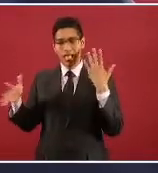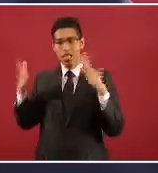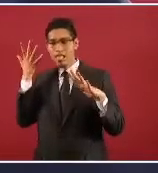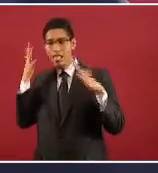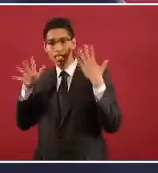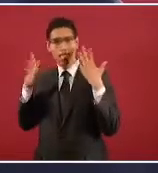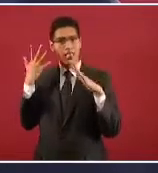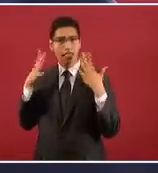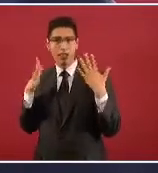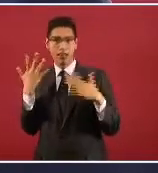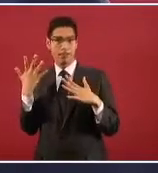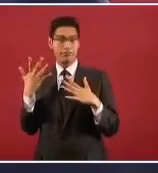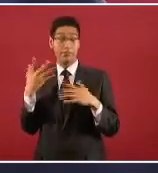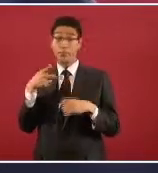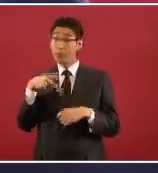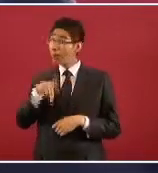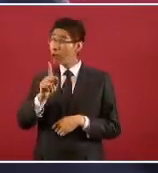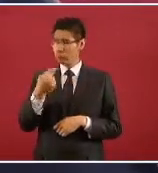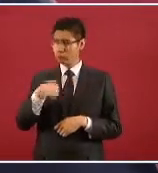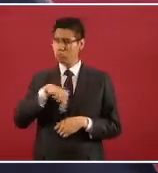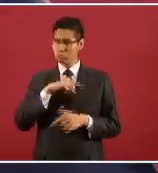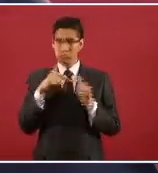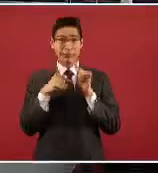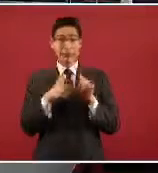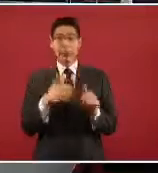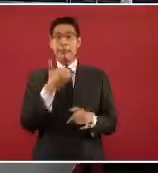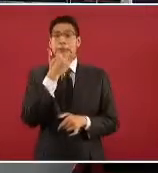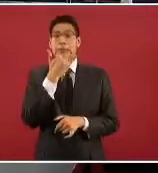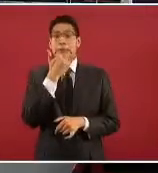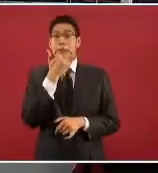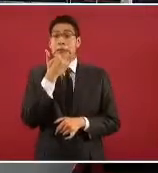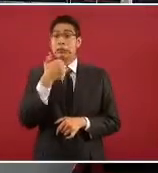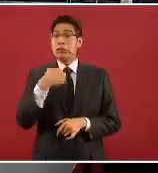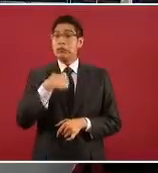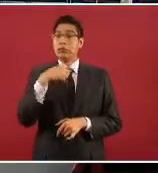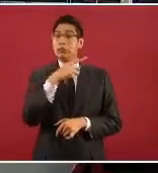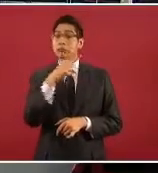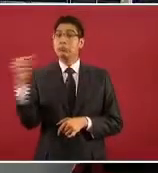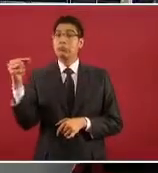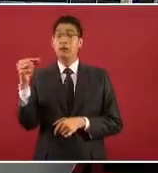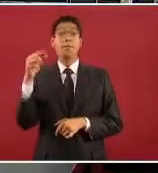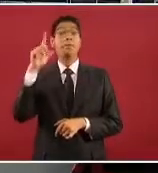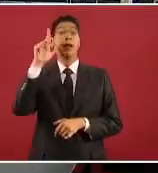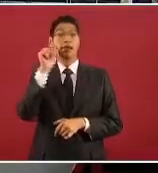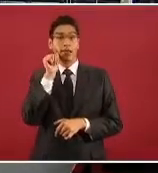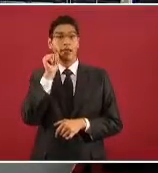pero en fin, vamos a seguir adelante. Me tengo que ir mañana a